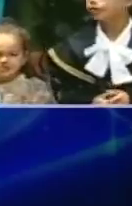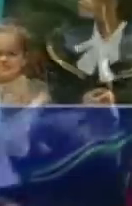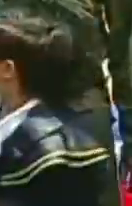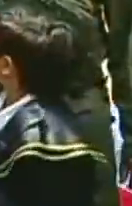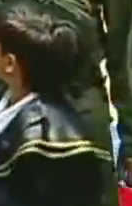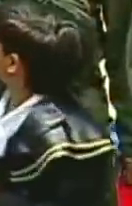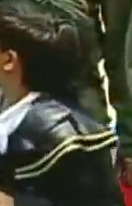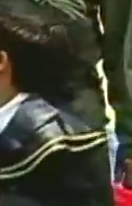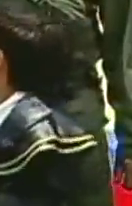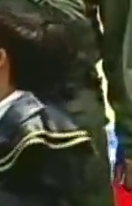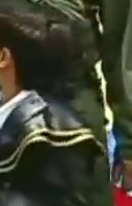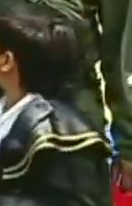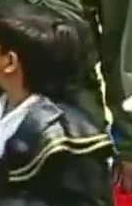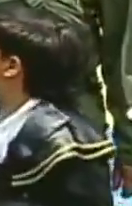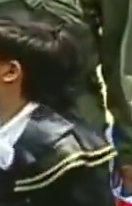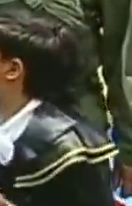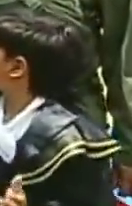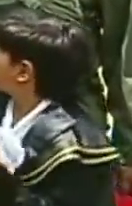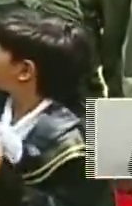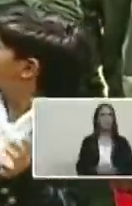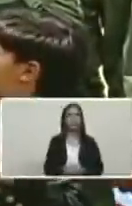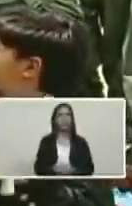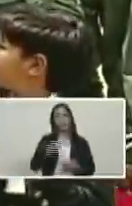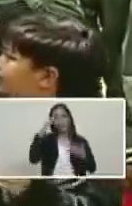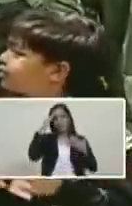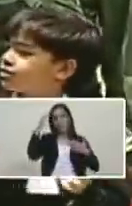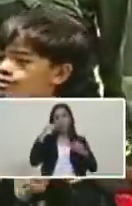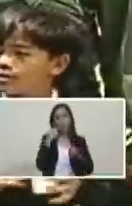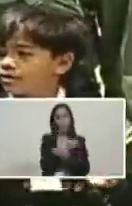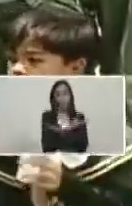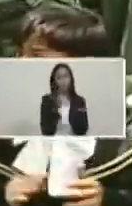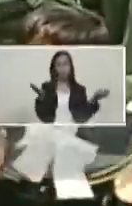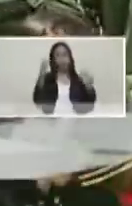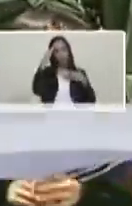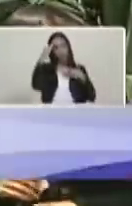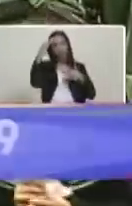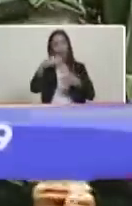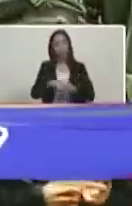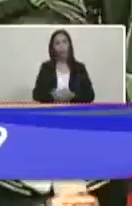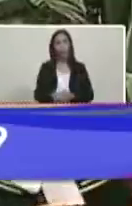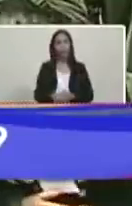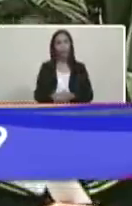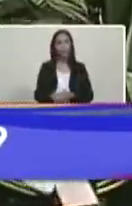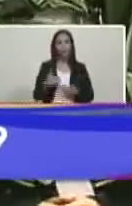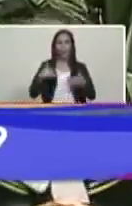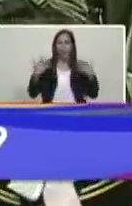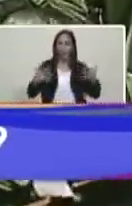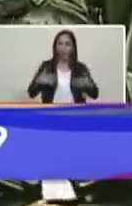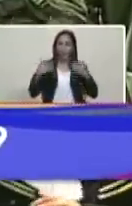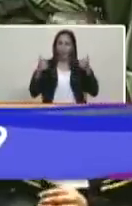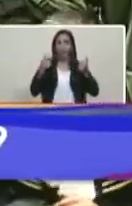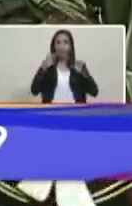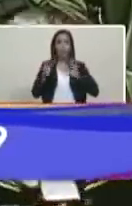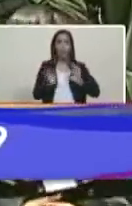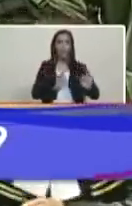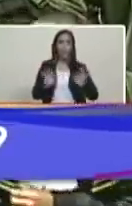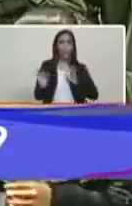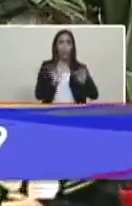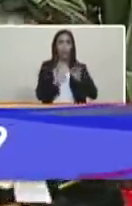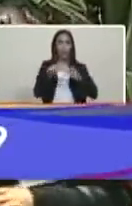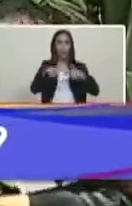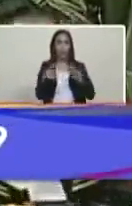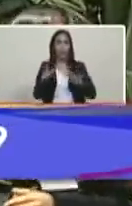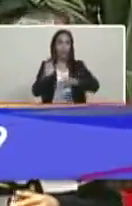Saludos, Venezuela. Saludos de todo este pueblo que en alegría, en disfrute y en preparación de nuestros